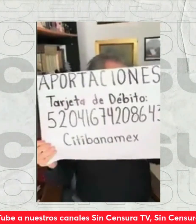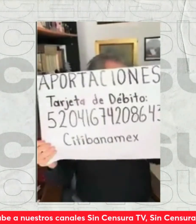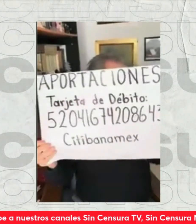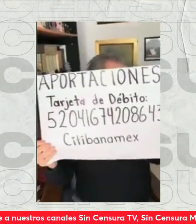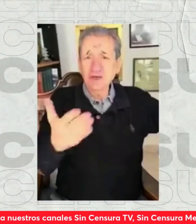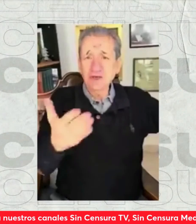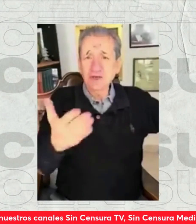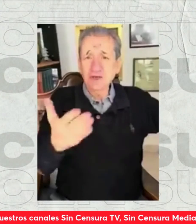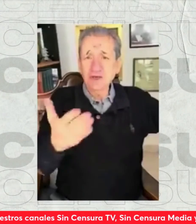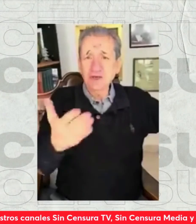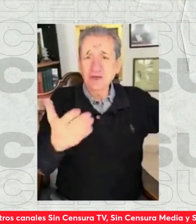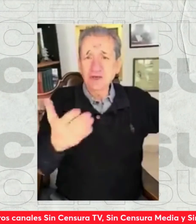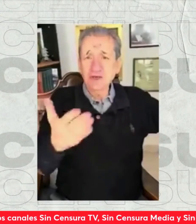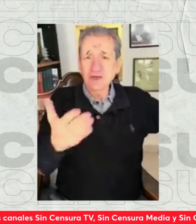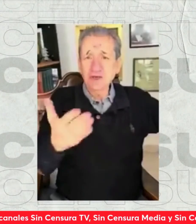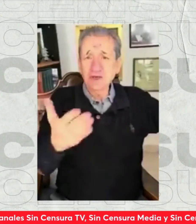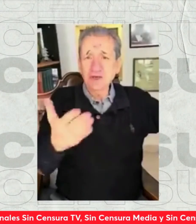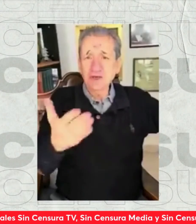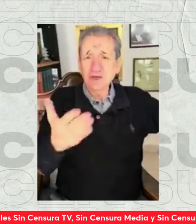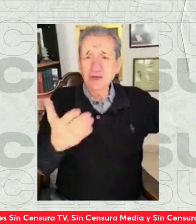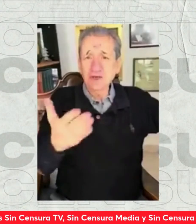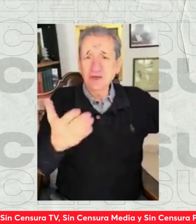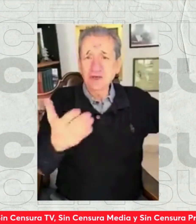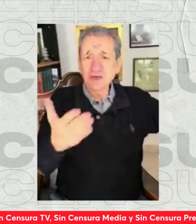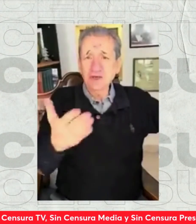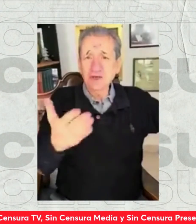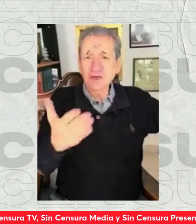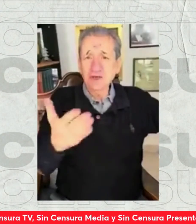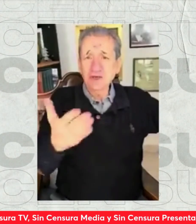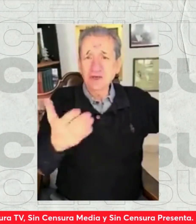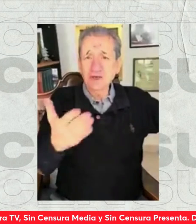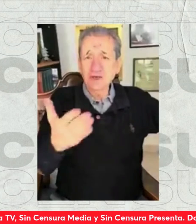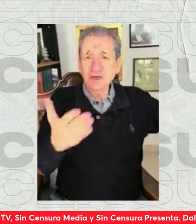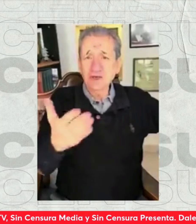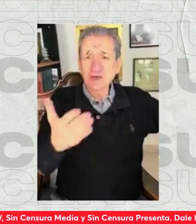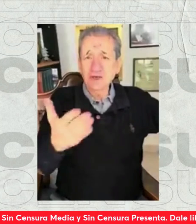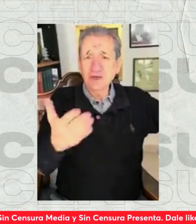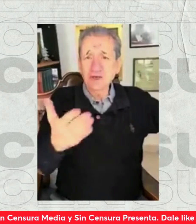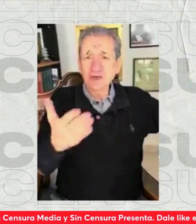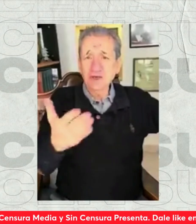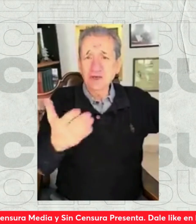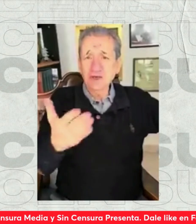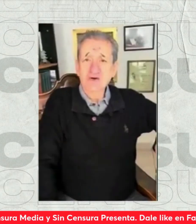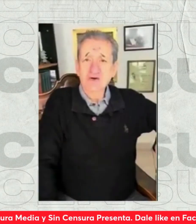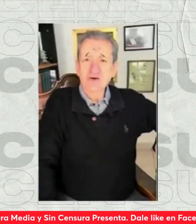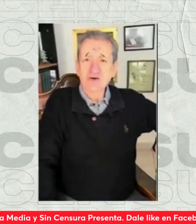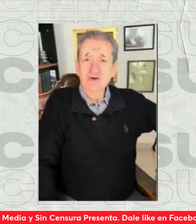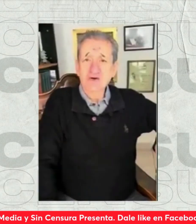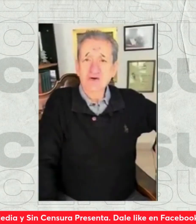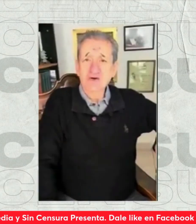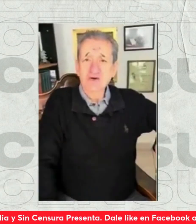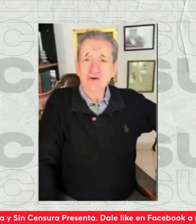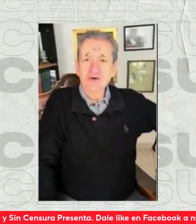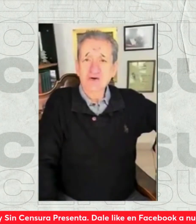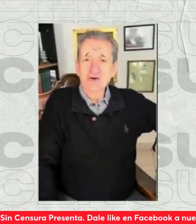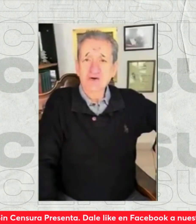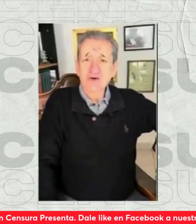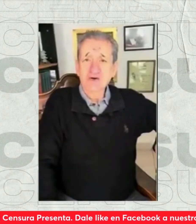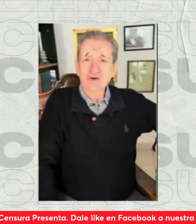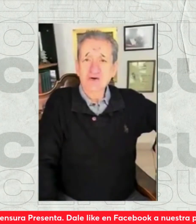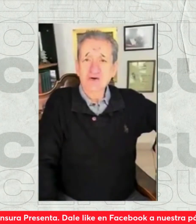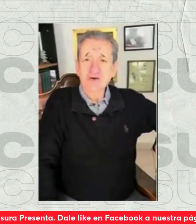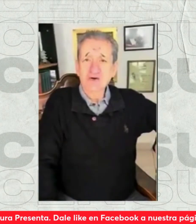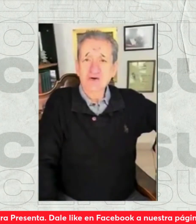tan errático que estamos viviendo en nuestro México. Es difícil, yo sé que en estos tiempos